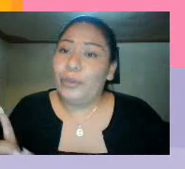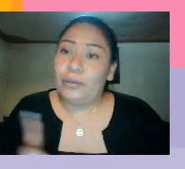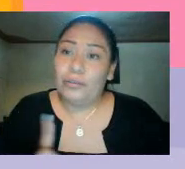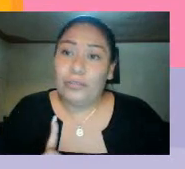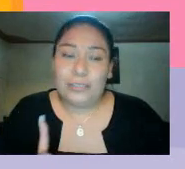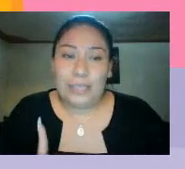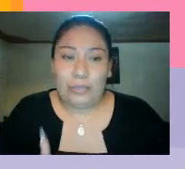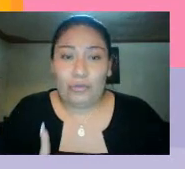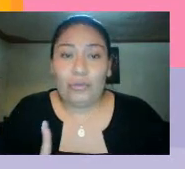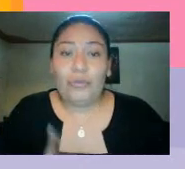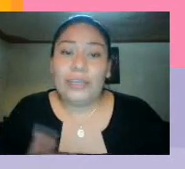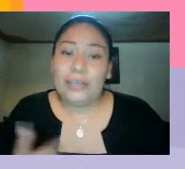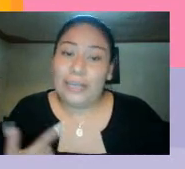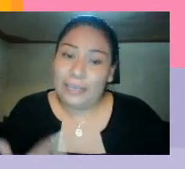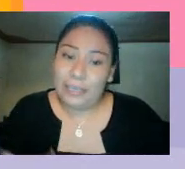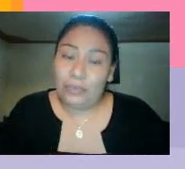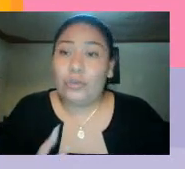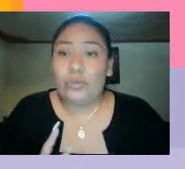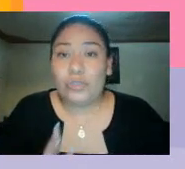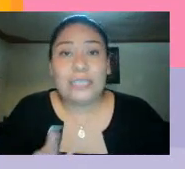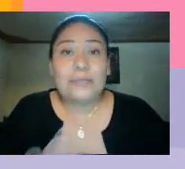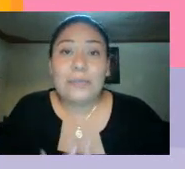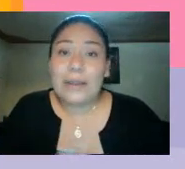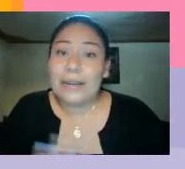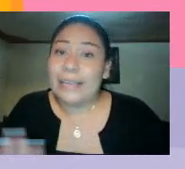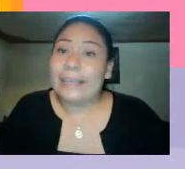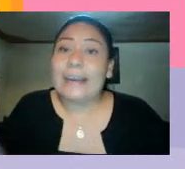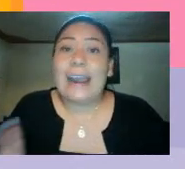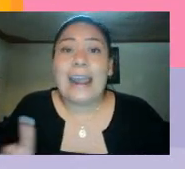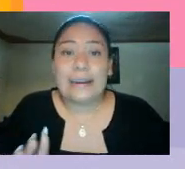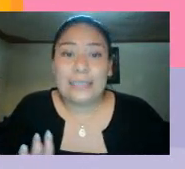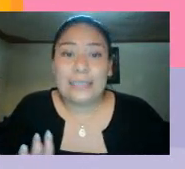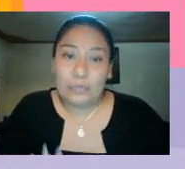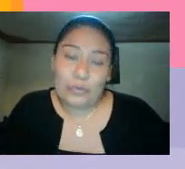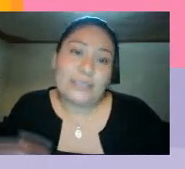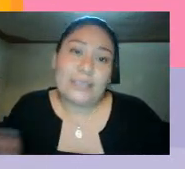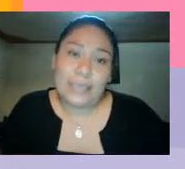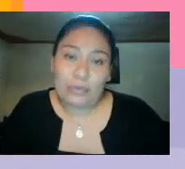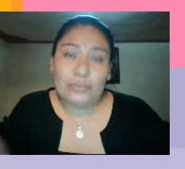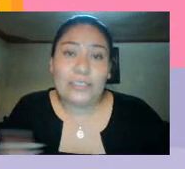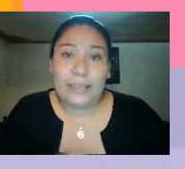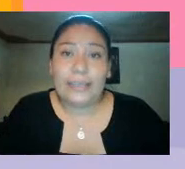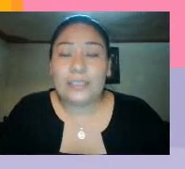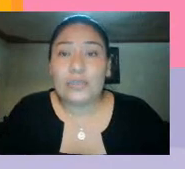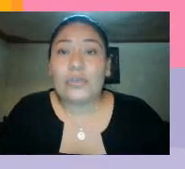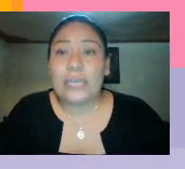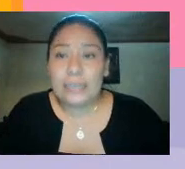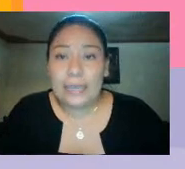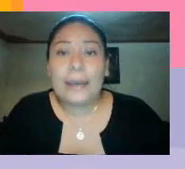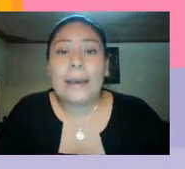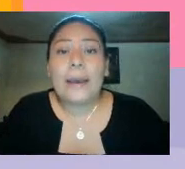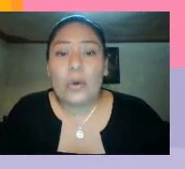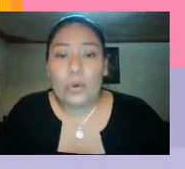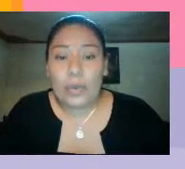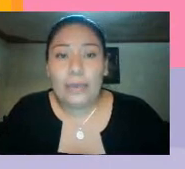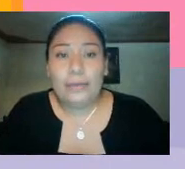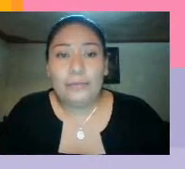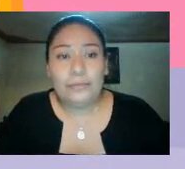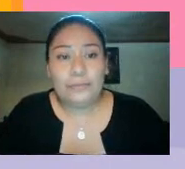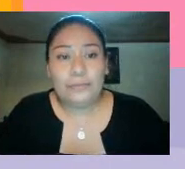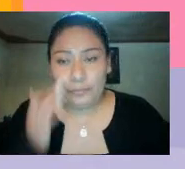No lo voy a ir contestando, yo voy a ir leyendo y ustedes van a elegir la respuesta que consideren que es correcta.